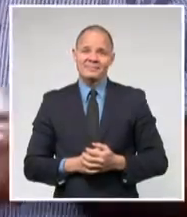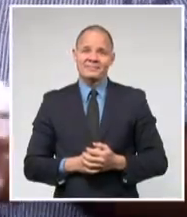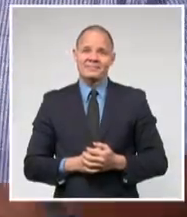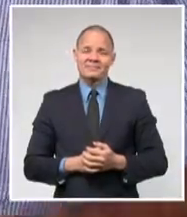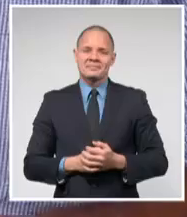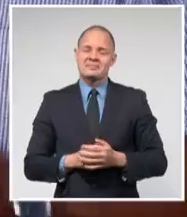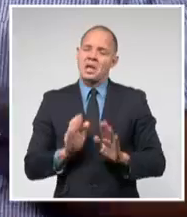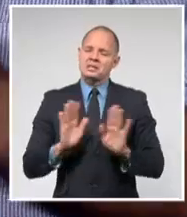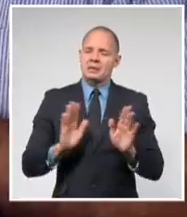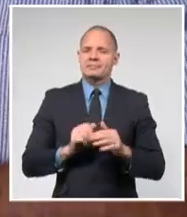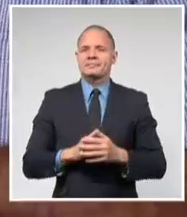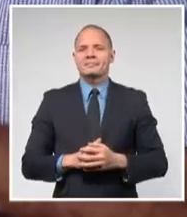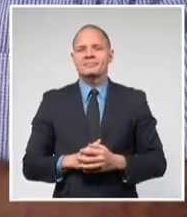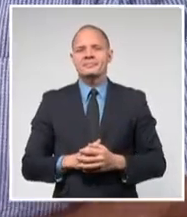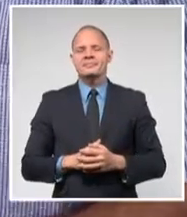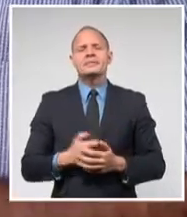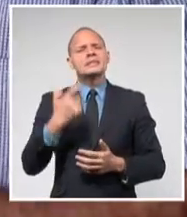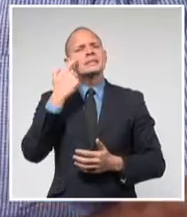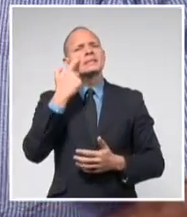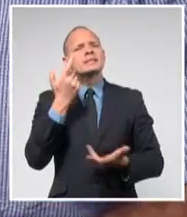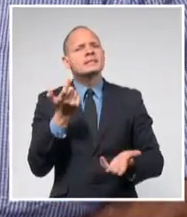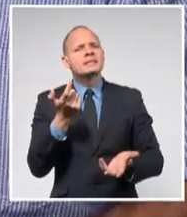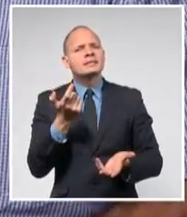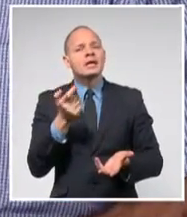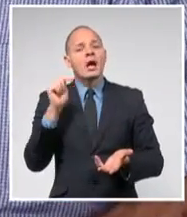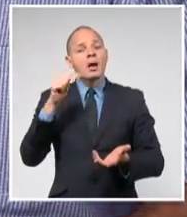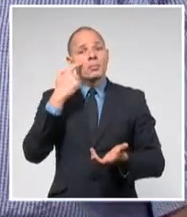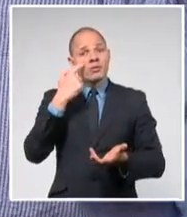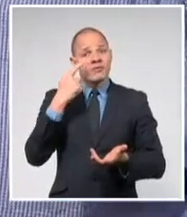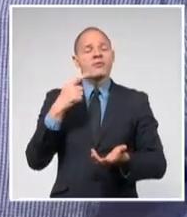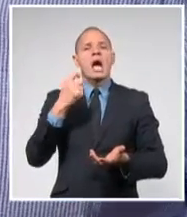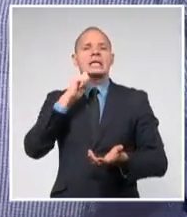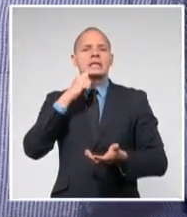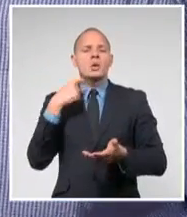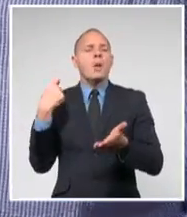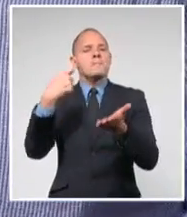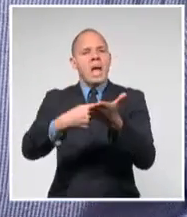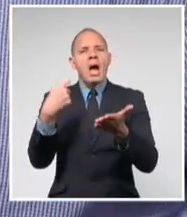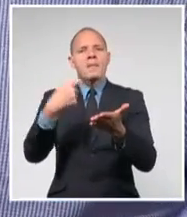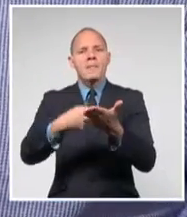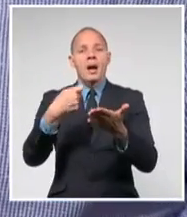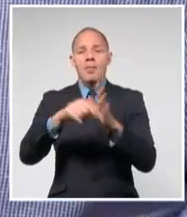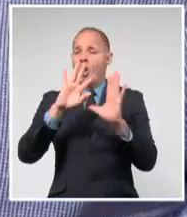¿Cuál es el hecho que cambia radicalmente esta situación? La Revolución Cubana de